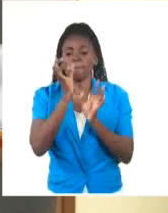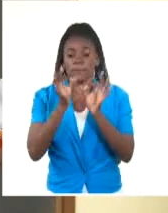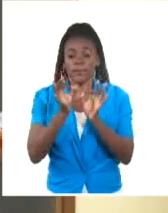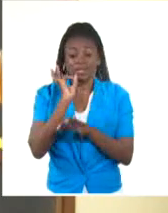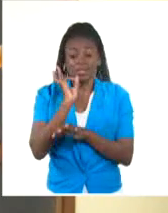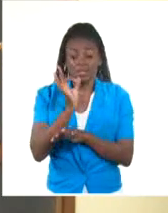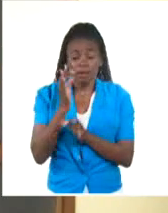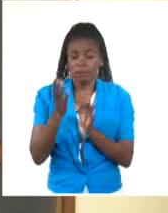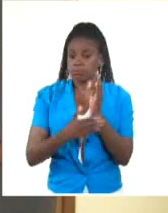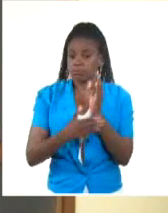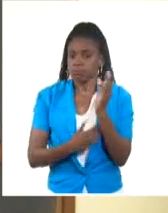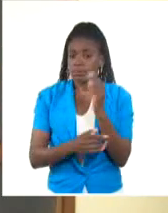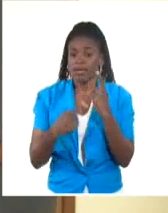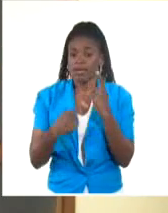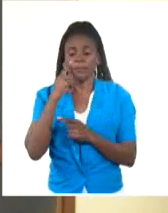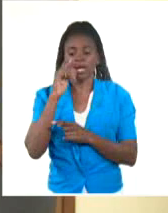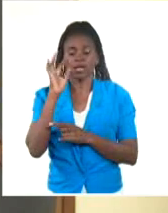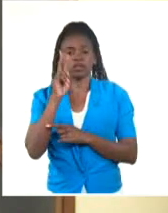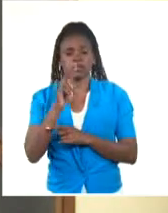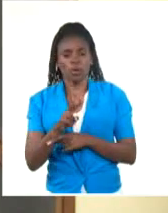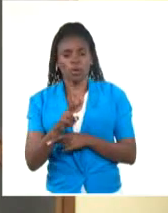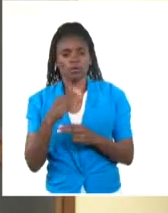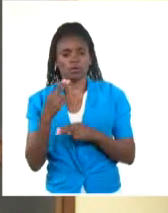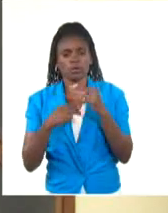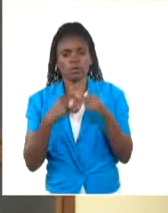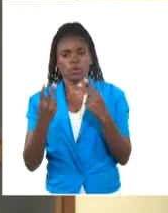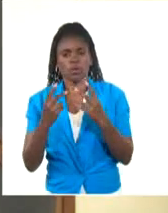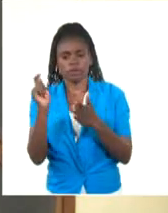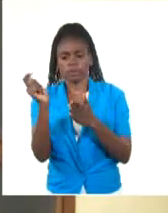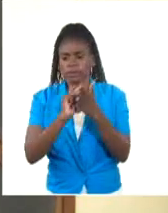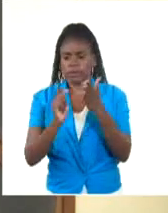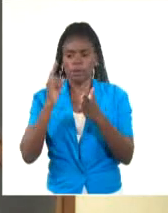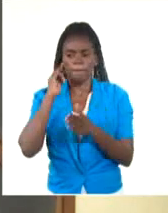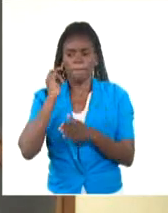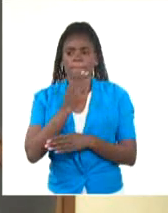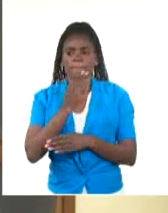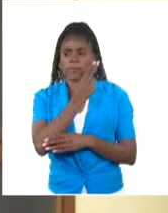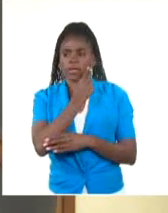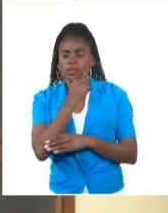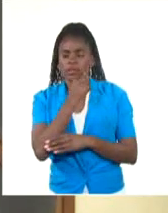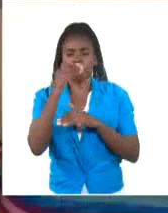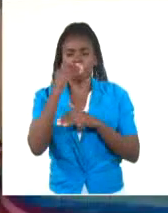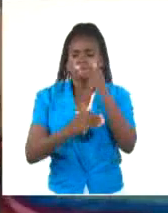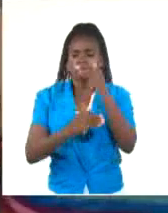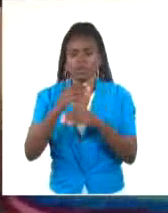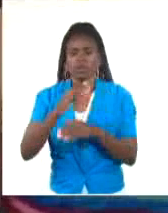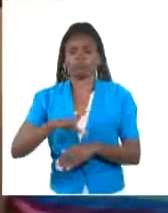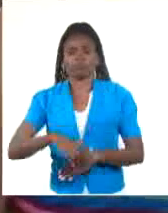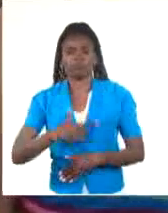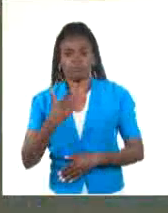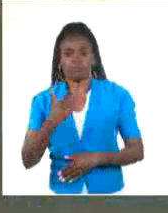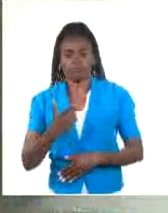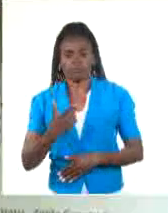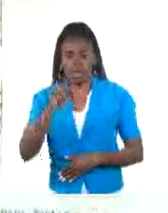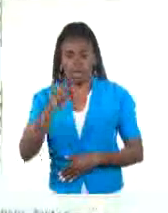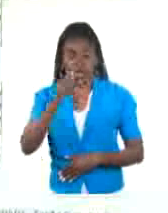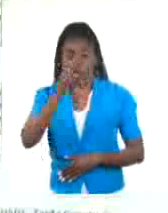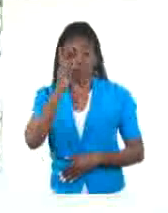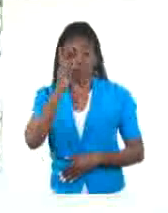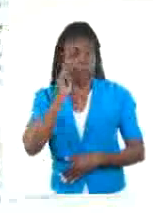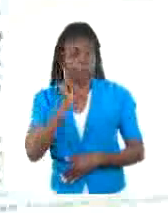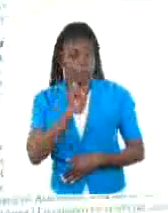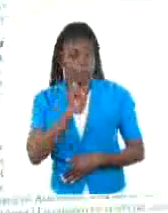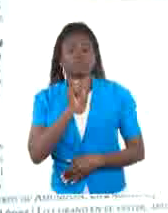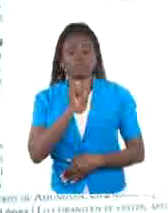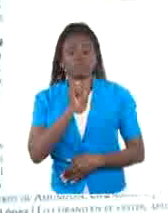realmente una visión de la escritura martiana como proceso cultural. En la jornada de este viernes fue presentada